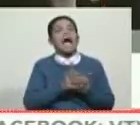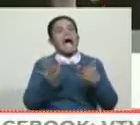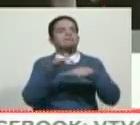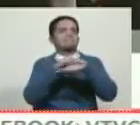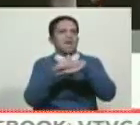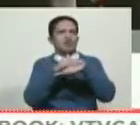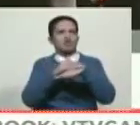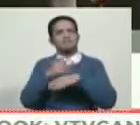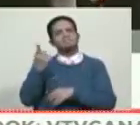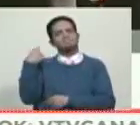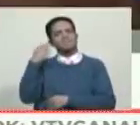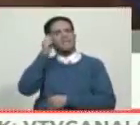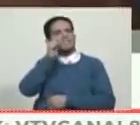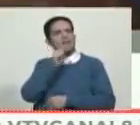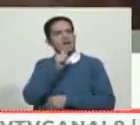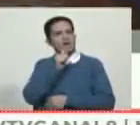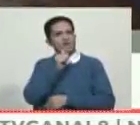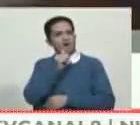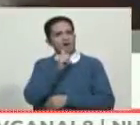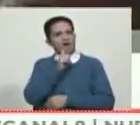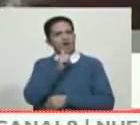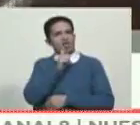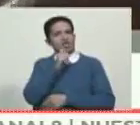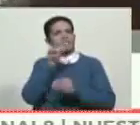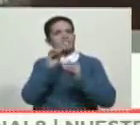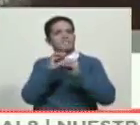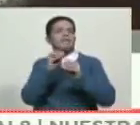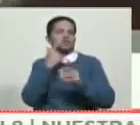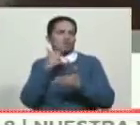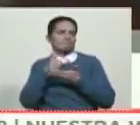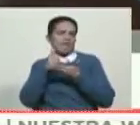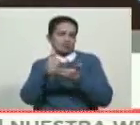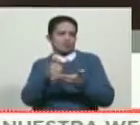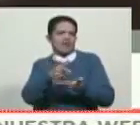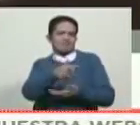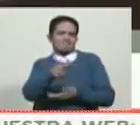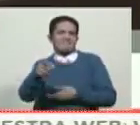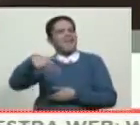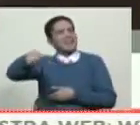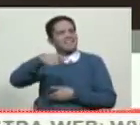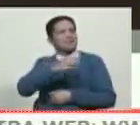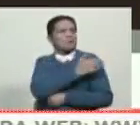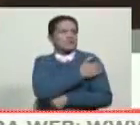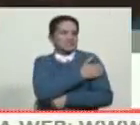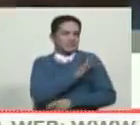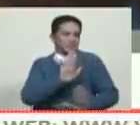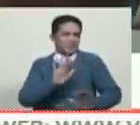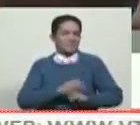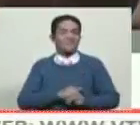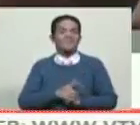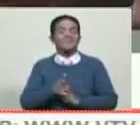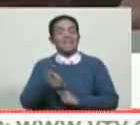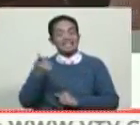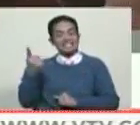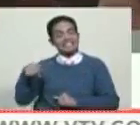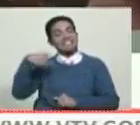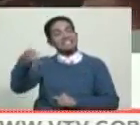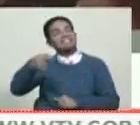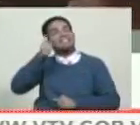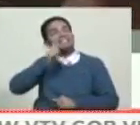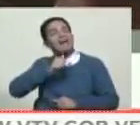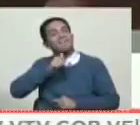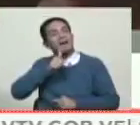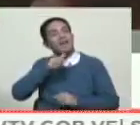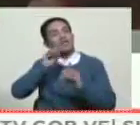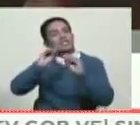el sábado están convocando, los voy a ayudar, Escuálido. Están convocando para